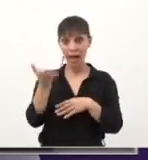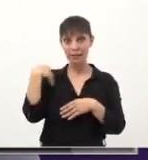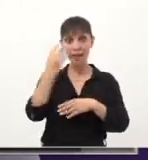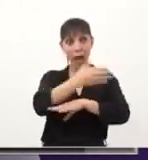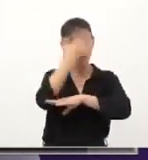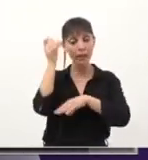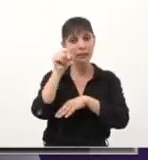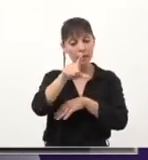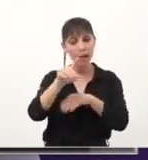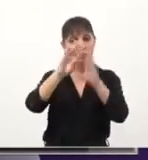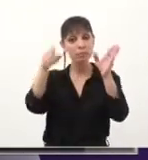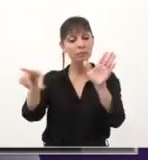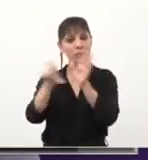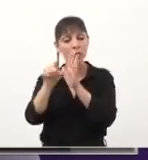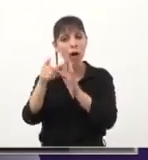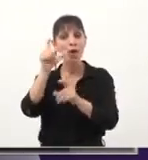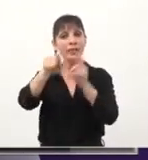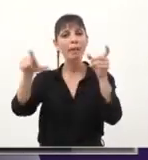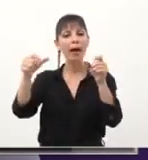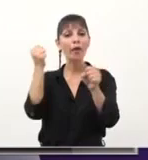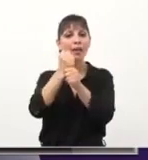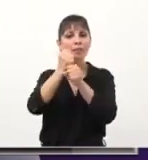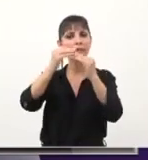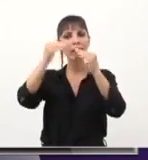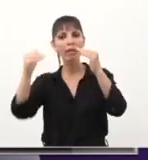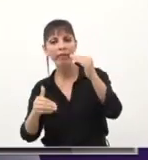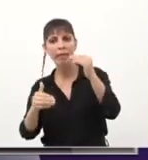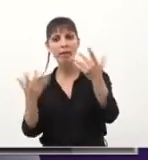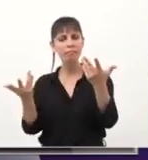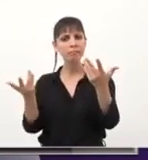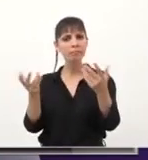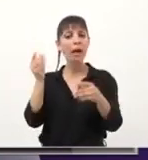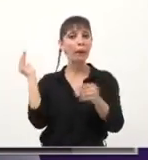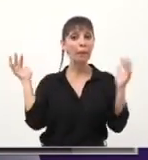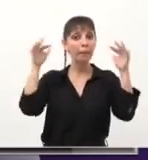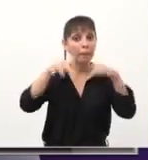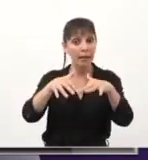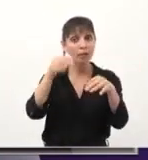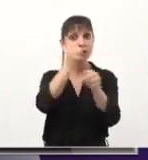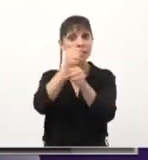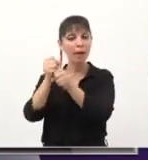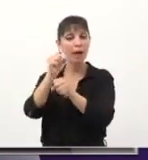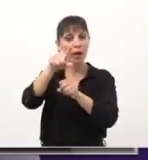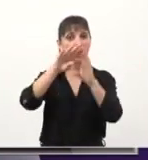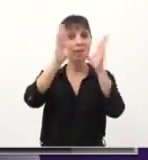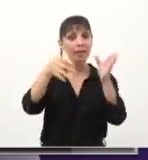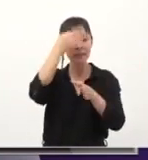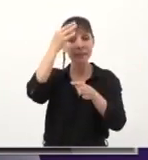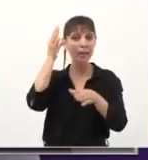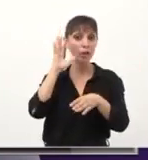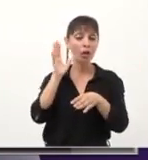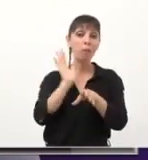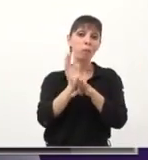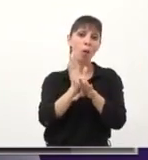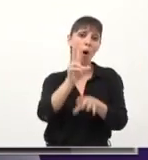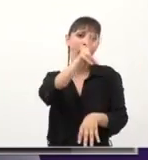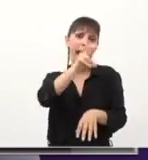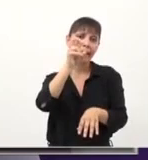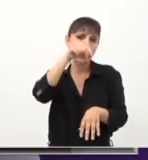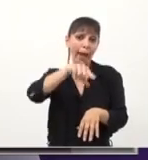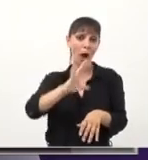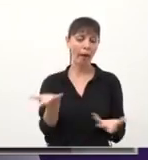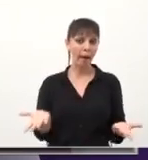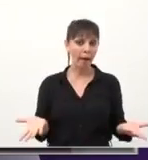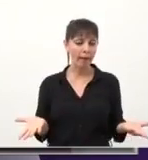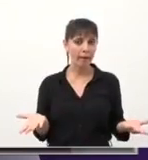con trabajadores precarizados de la Ciudad de Buenos Aires. Vinieron los trabajadores del Teatro Colón, que ha sido convertido en una sala de alquiler.